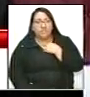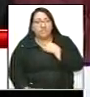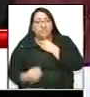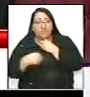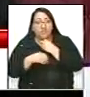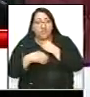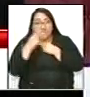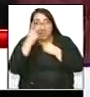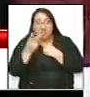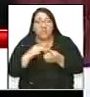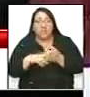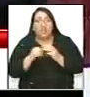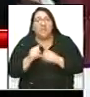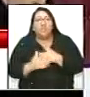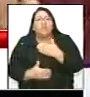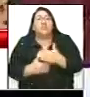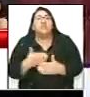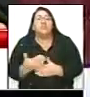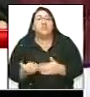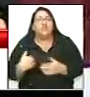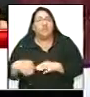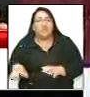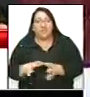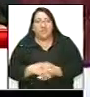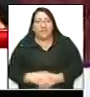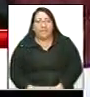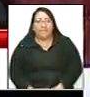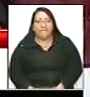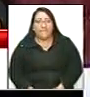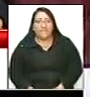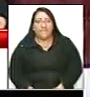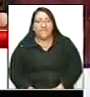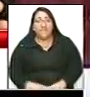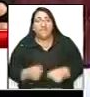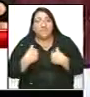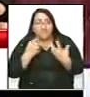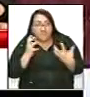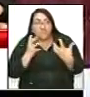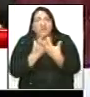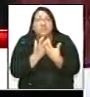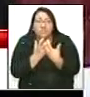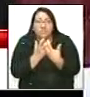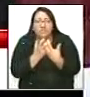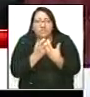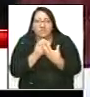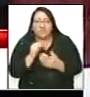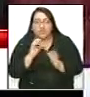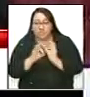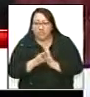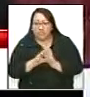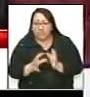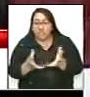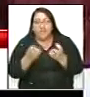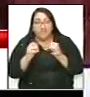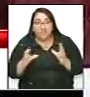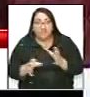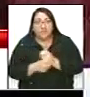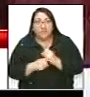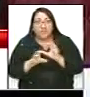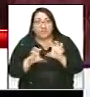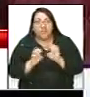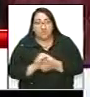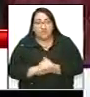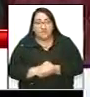perdiendo de vista el proceso que vamos a llevar a cabo. Tiene que ser coherente. Sí, claro, si queremos tomarle un